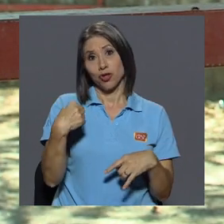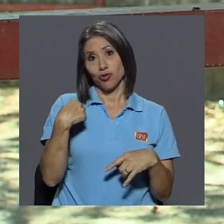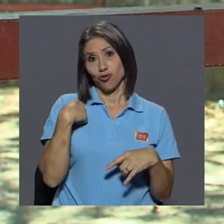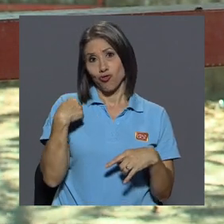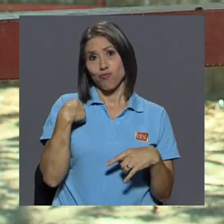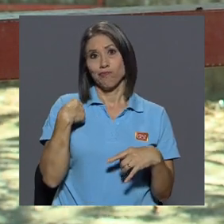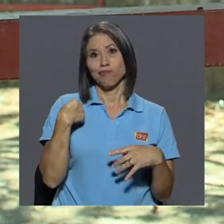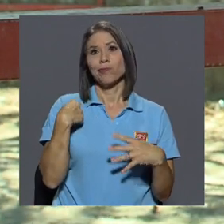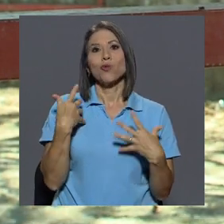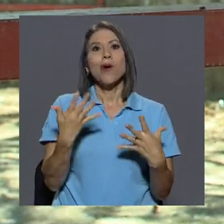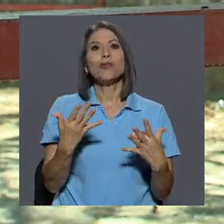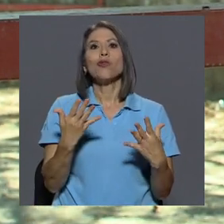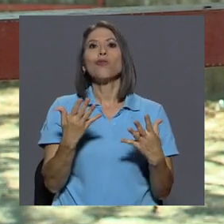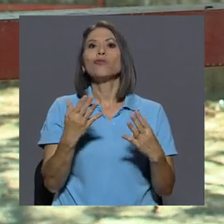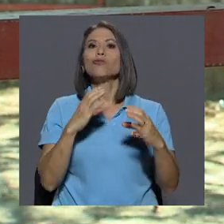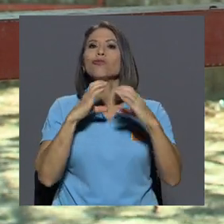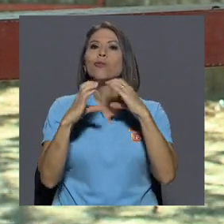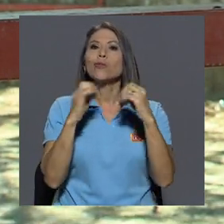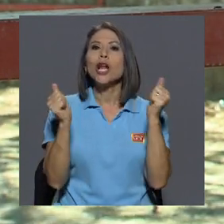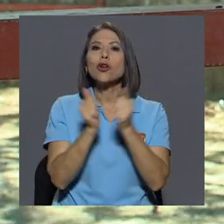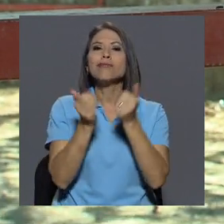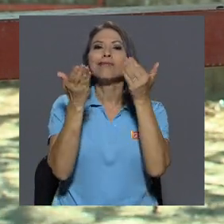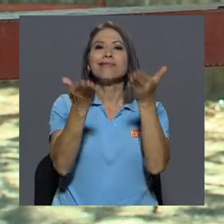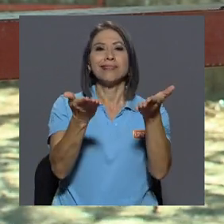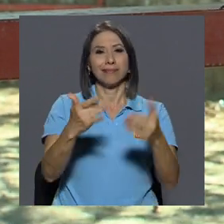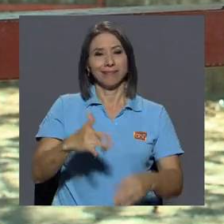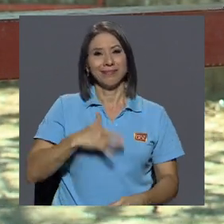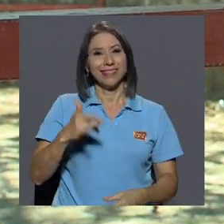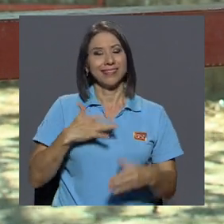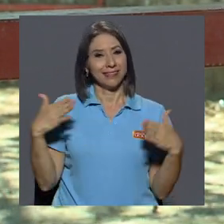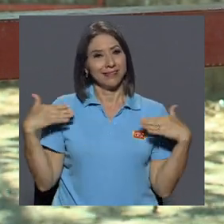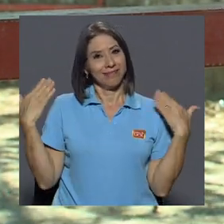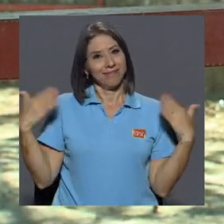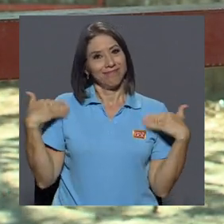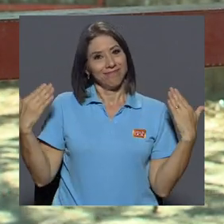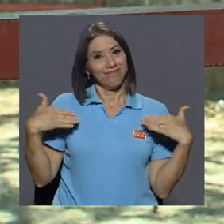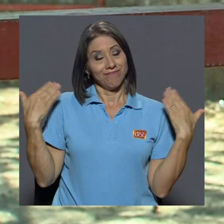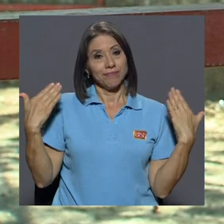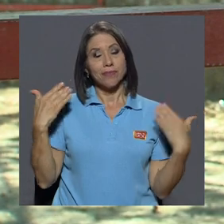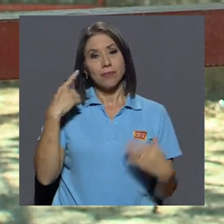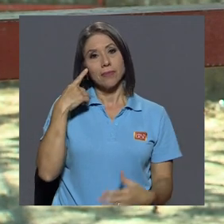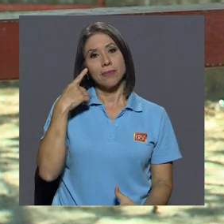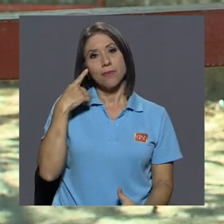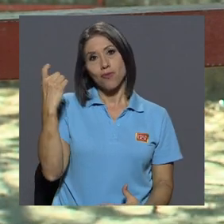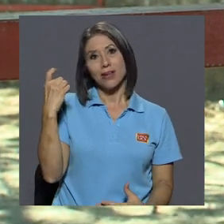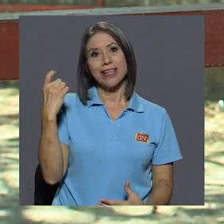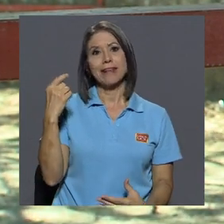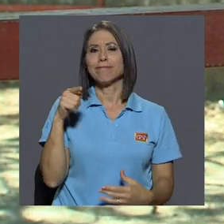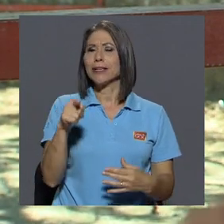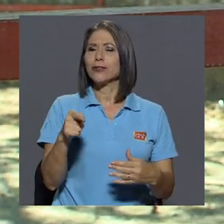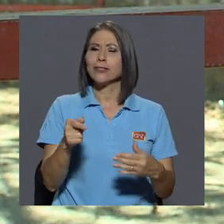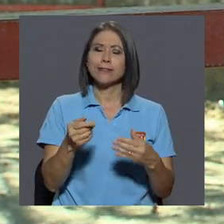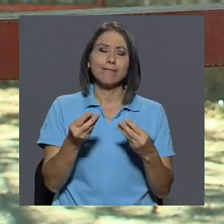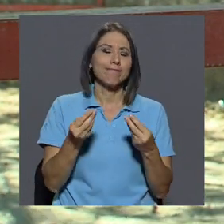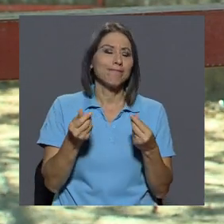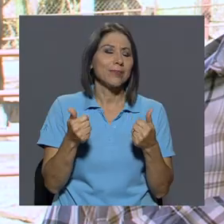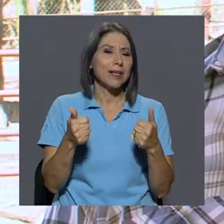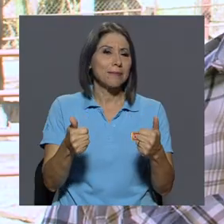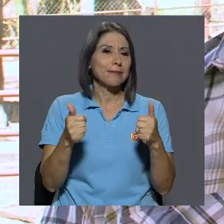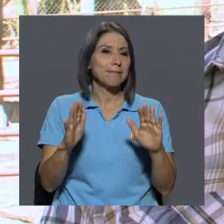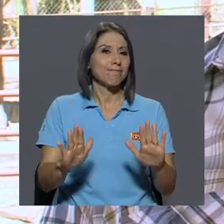voy a comunicar con el público me siento feliz porque ha sido la riqueza más grande de este